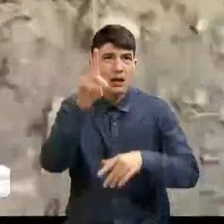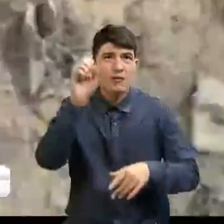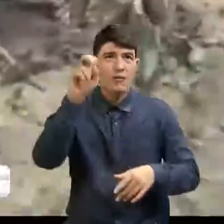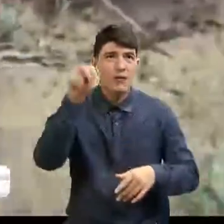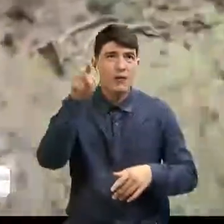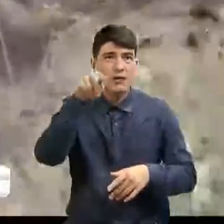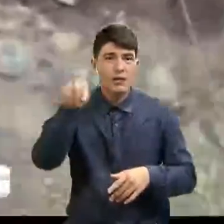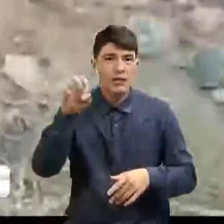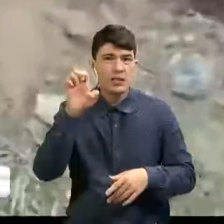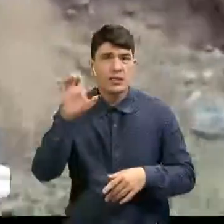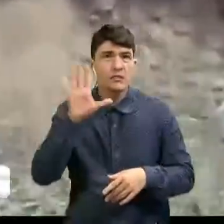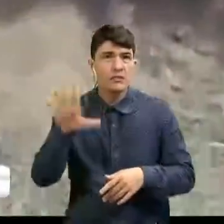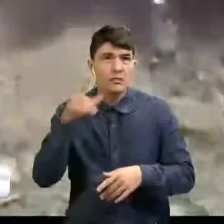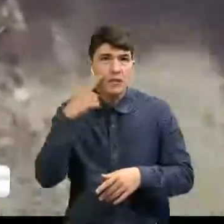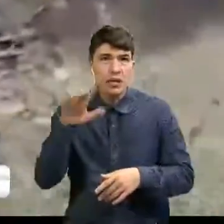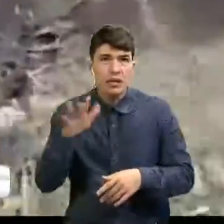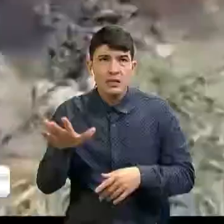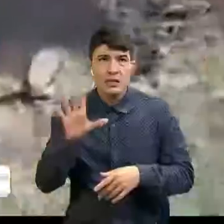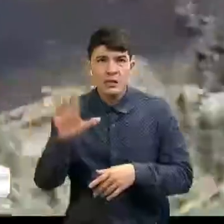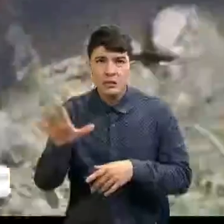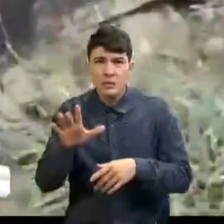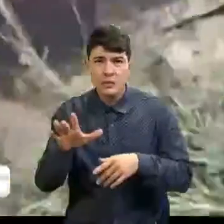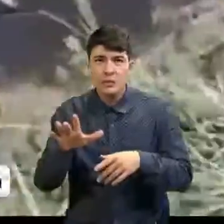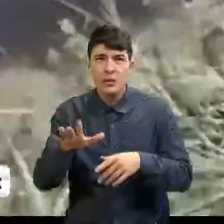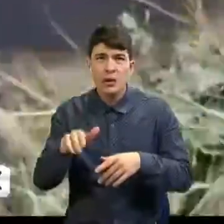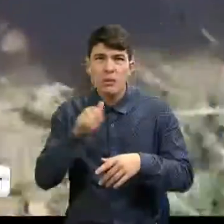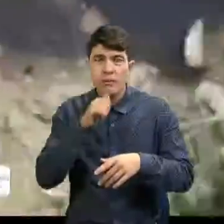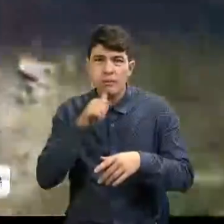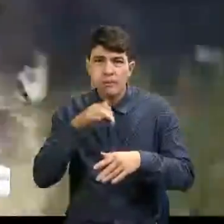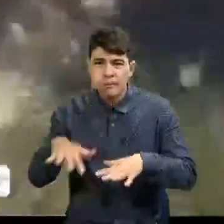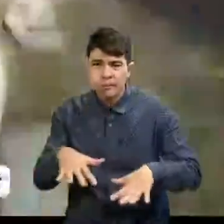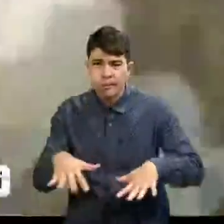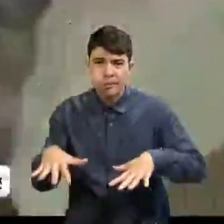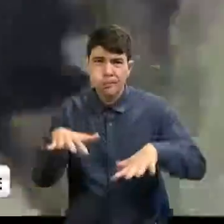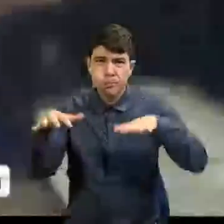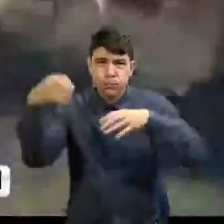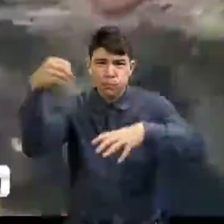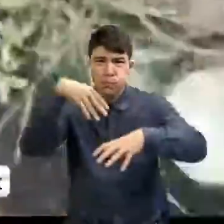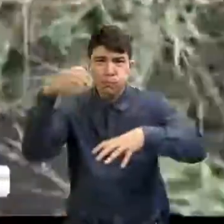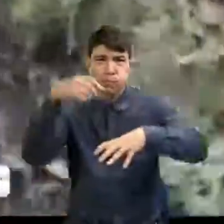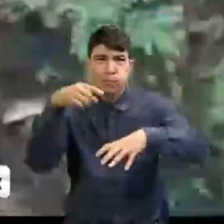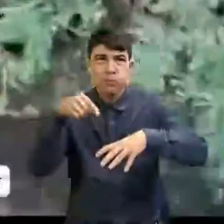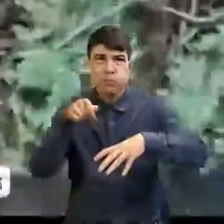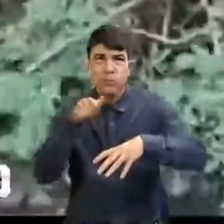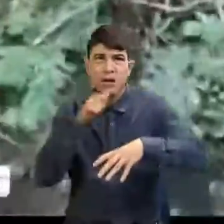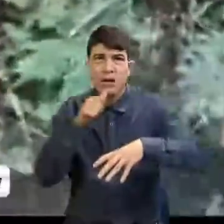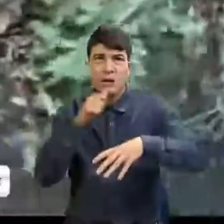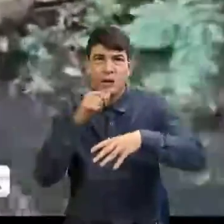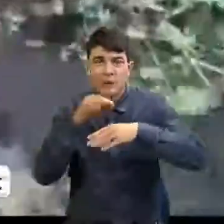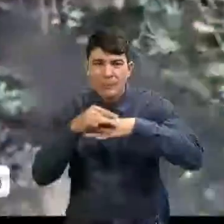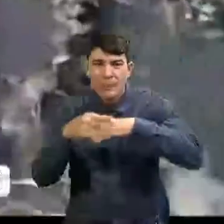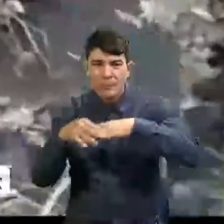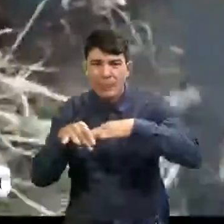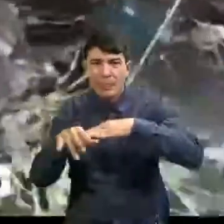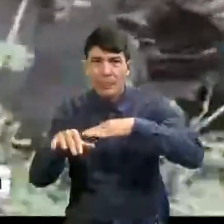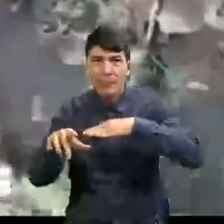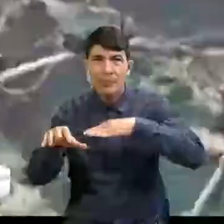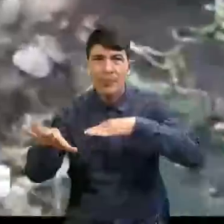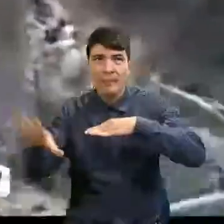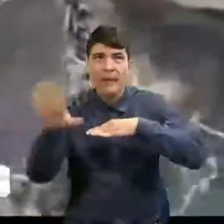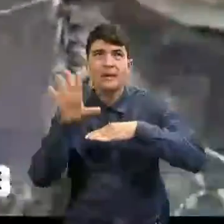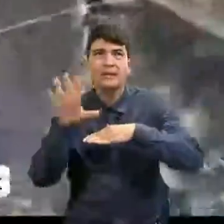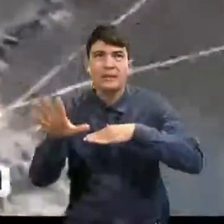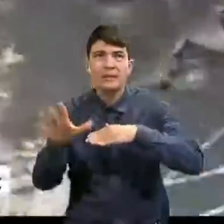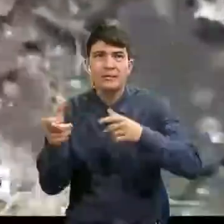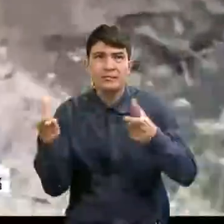parecer, según el denunciante, de uno de los rellenos sanitarios de la capital guanentina, estaría emanando estos lexiviados que a su vez formaron